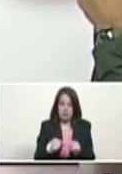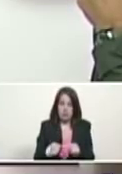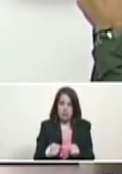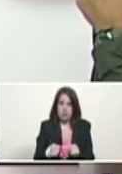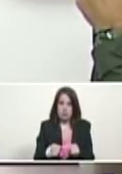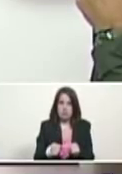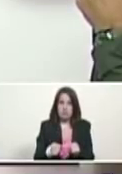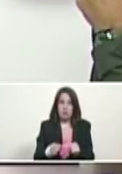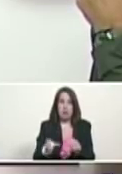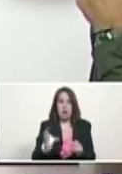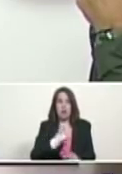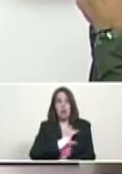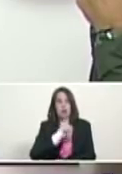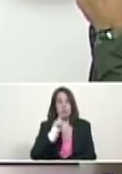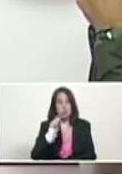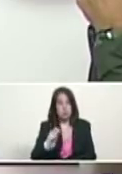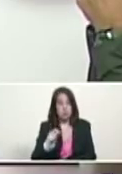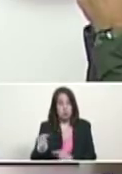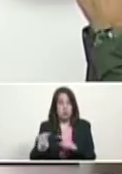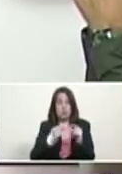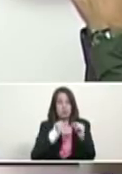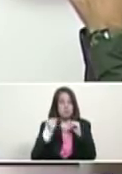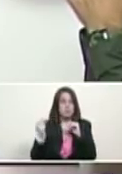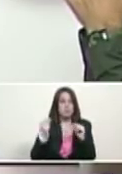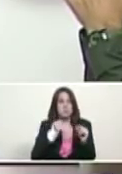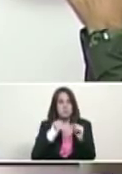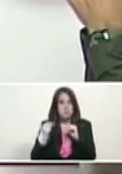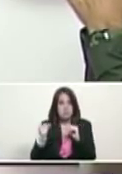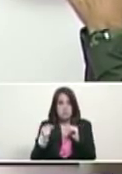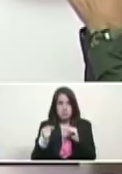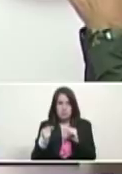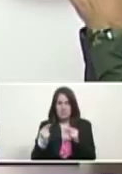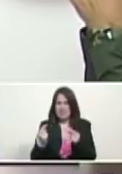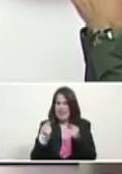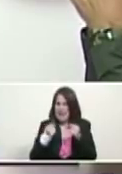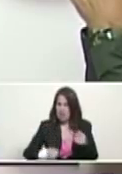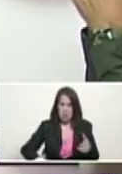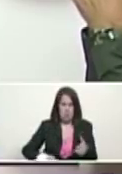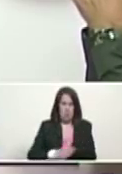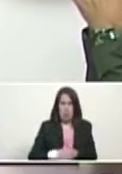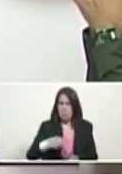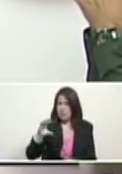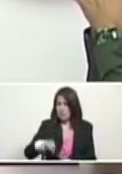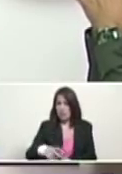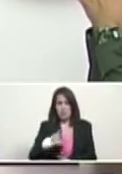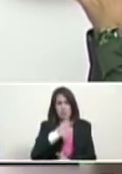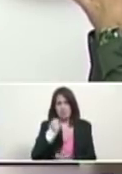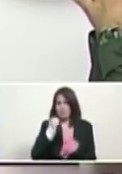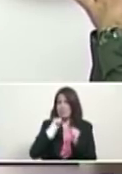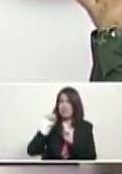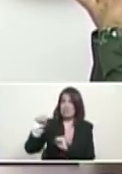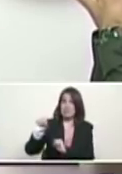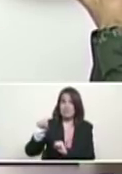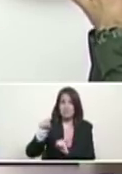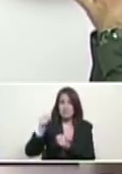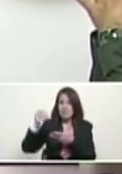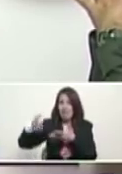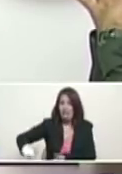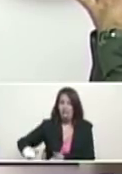la constitución, la paz y el diálogo. Aquí nadie va a dar un golpe de Estado, no lo pueden dar, están